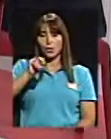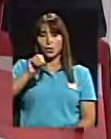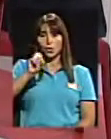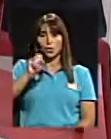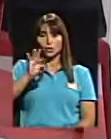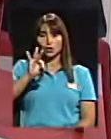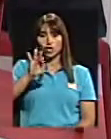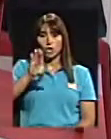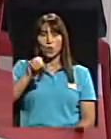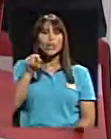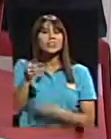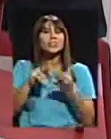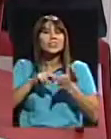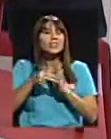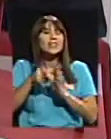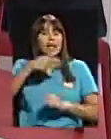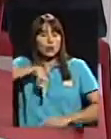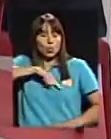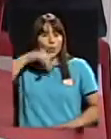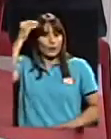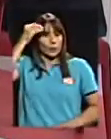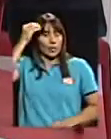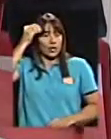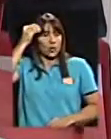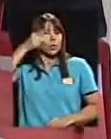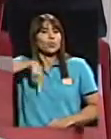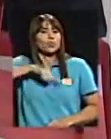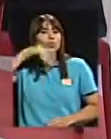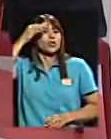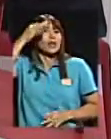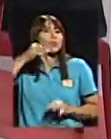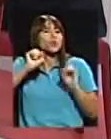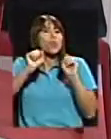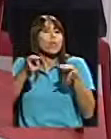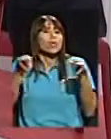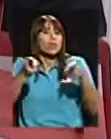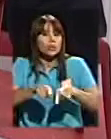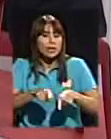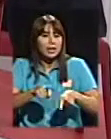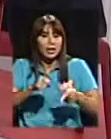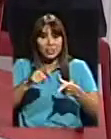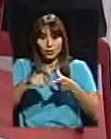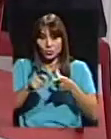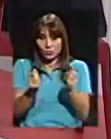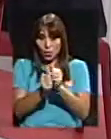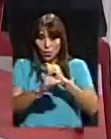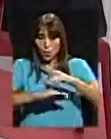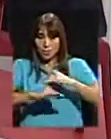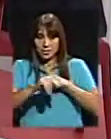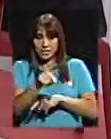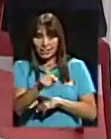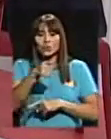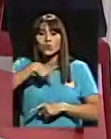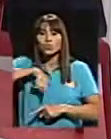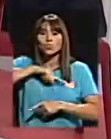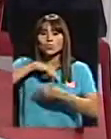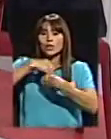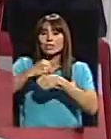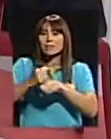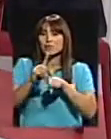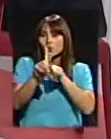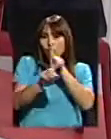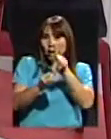puede ocurrir bajo ciertos escenarios, hacemos esta encuesta, ¿verdad?, que lo que refleja es